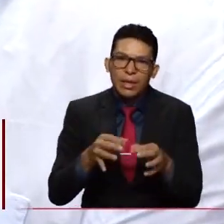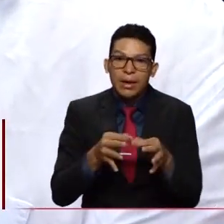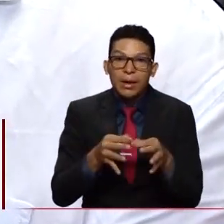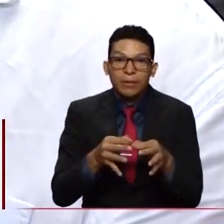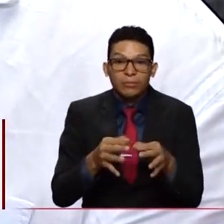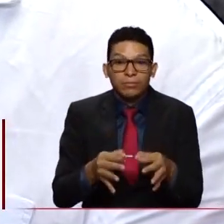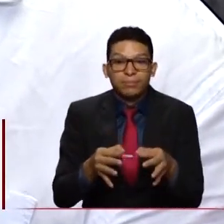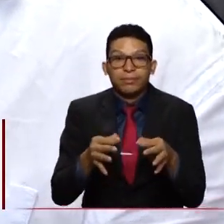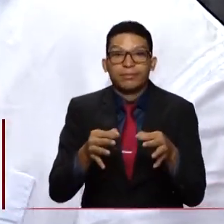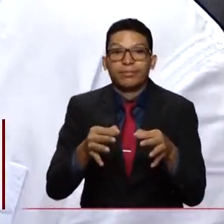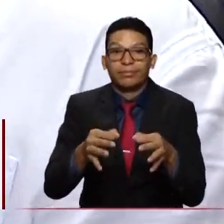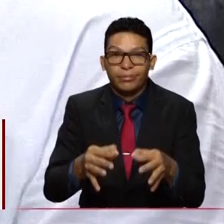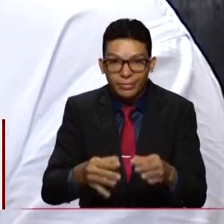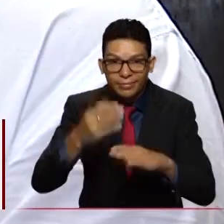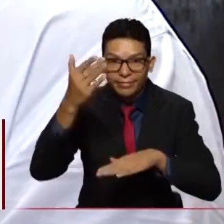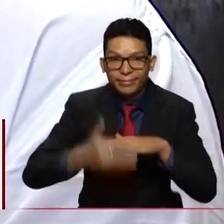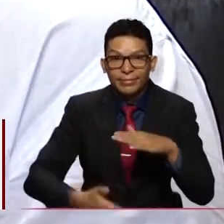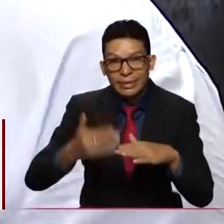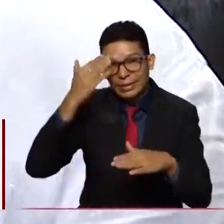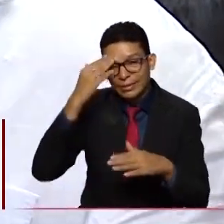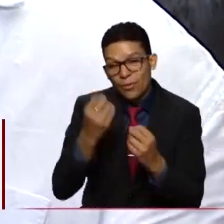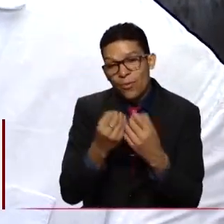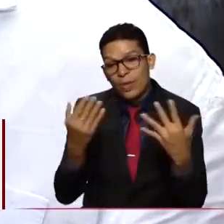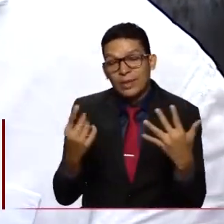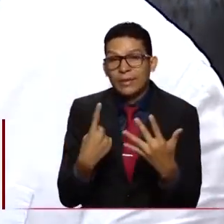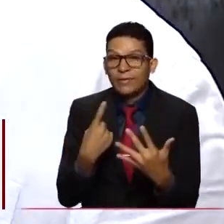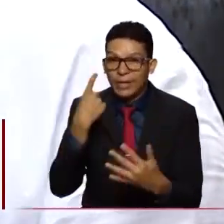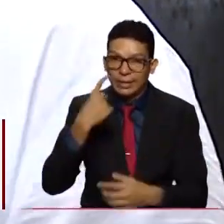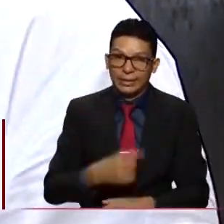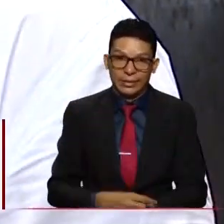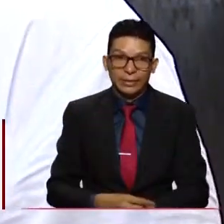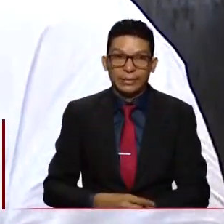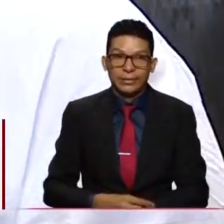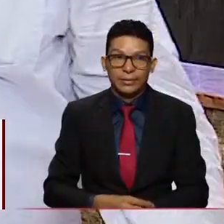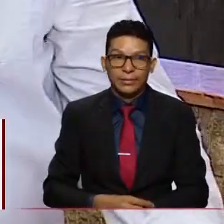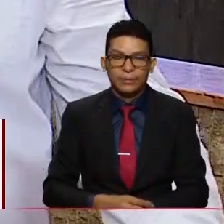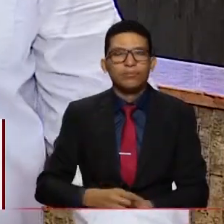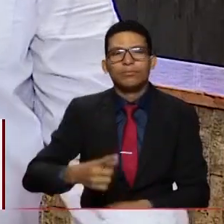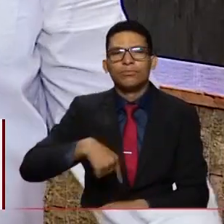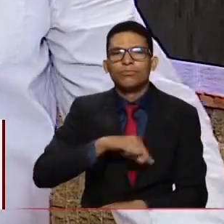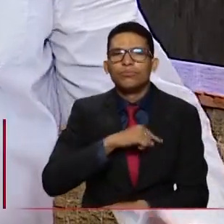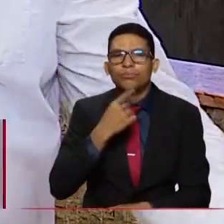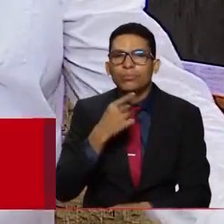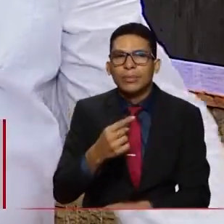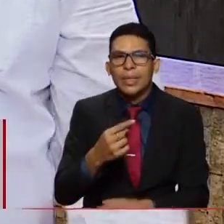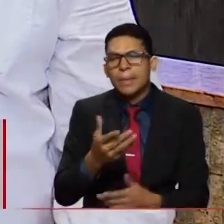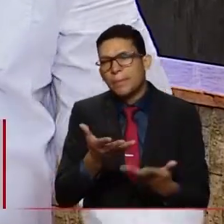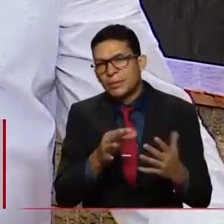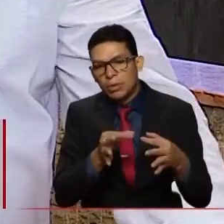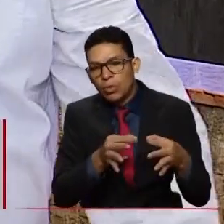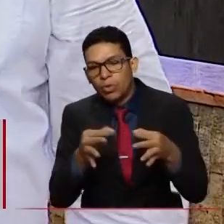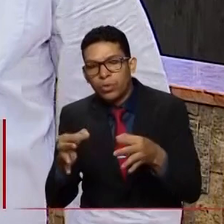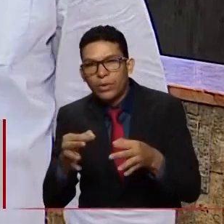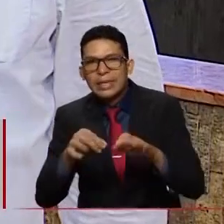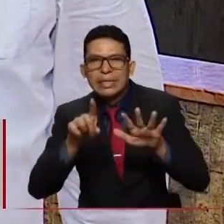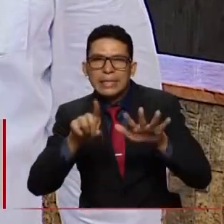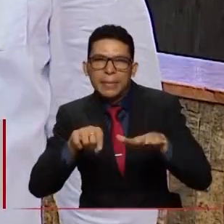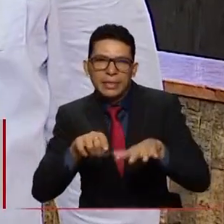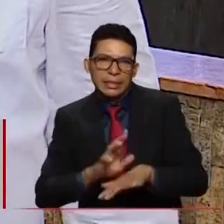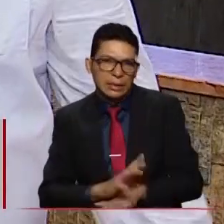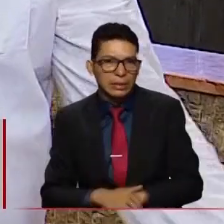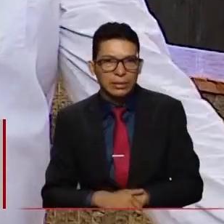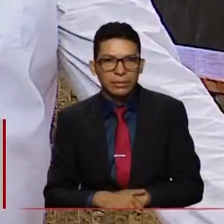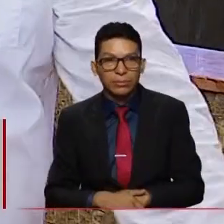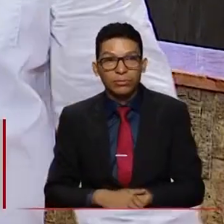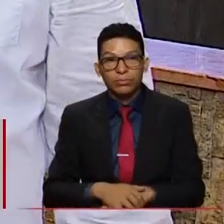límite teniendo en cuenta el bajo número de solicitudes estamos diciendo que mínimamente corra unos se meses que un poquito más de plazo Pues el